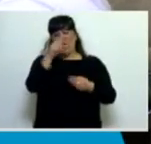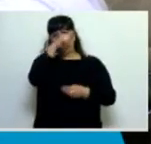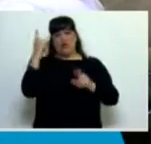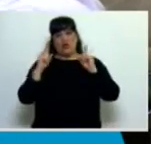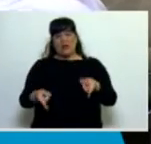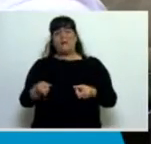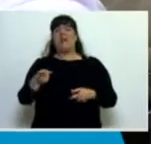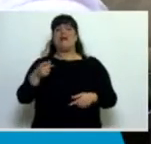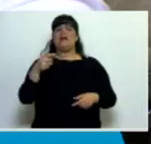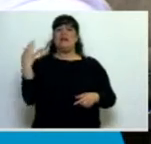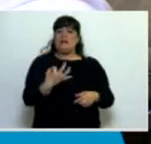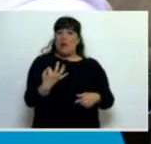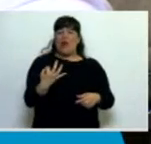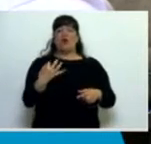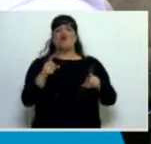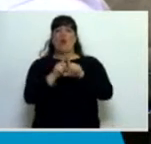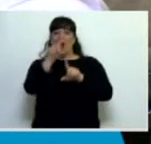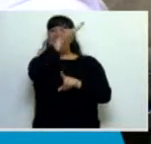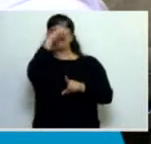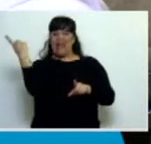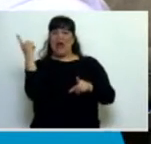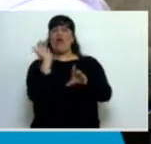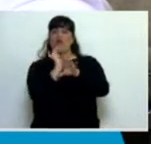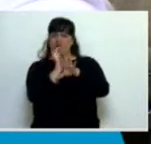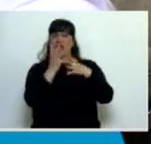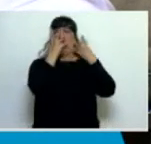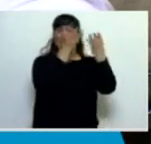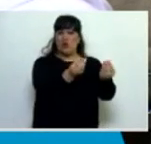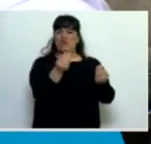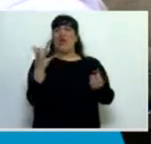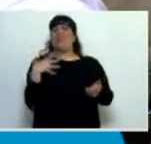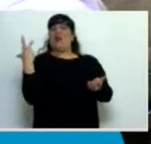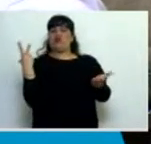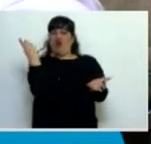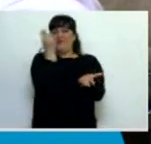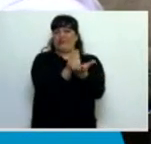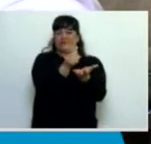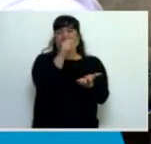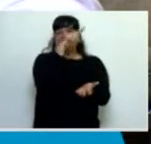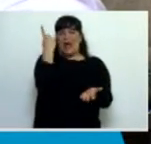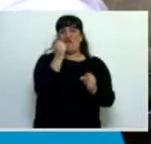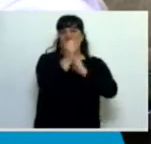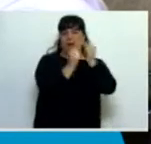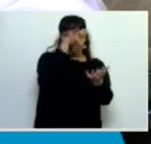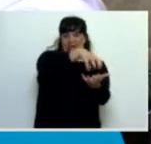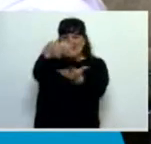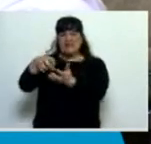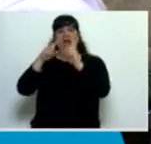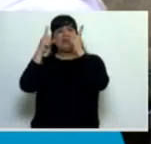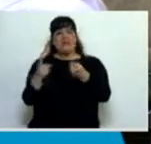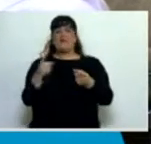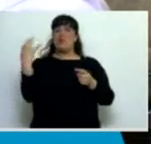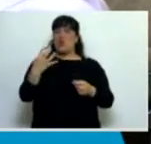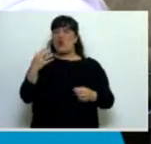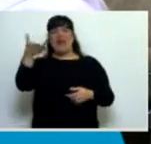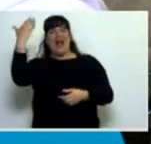Realmente es muy bueno que el Estado participe de los directorios de estas empresas. Es muy buena la pregunta que se